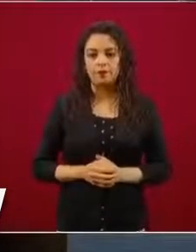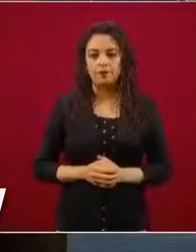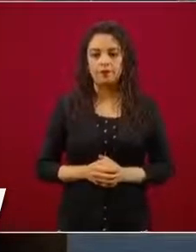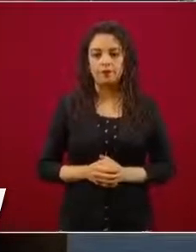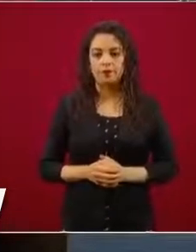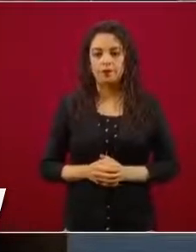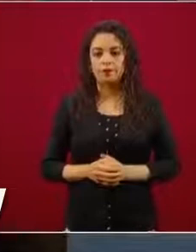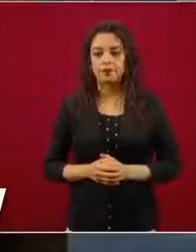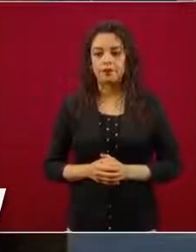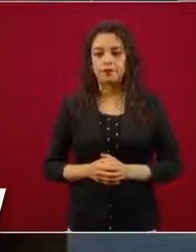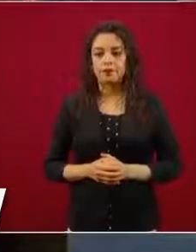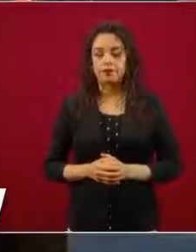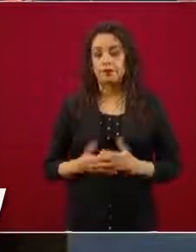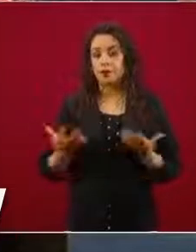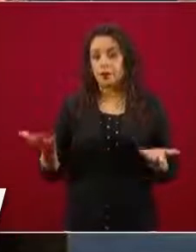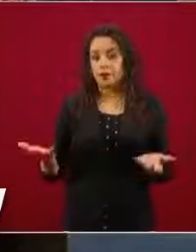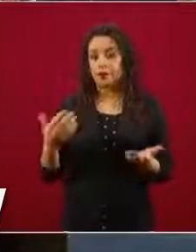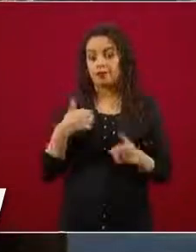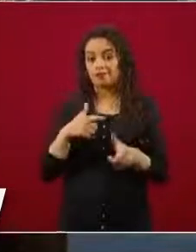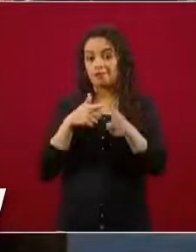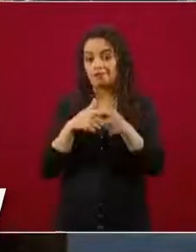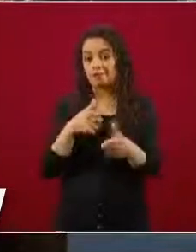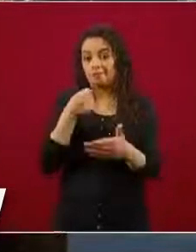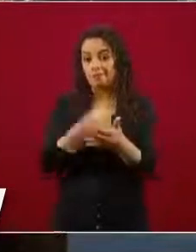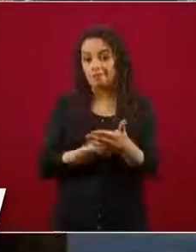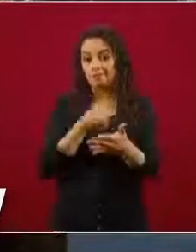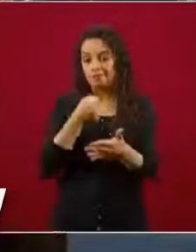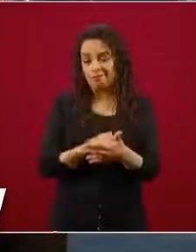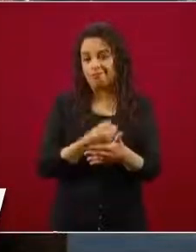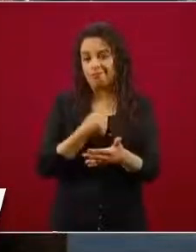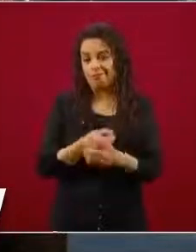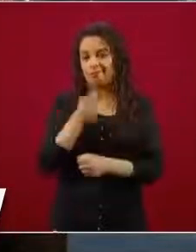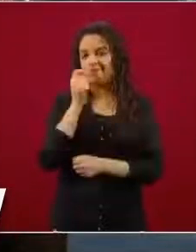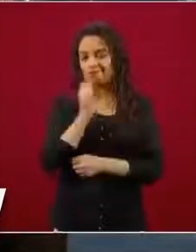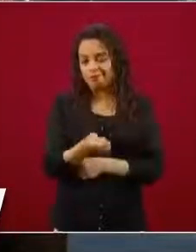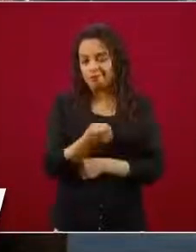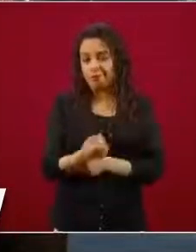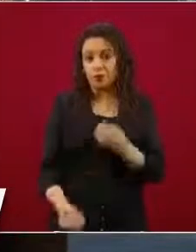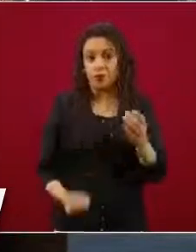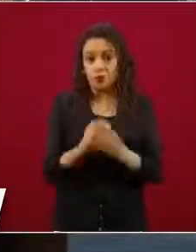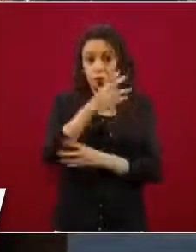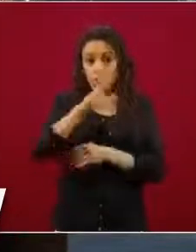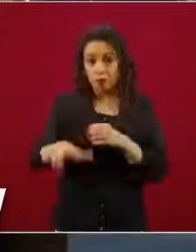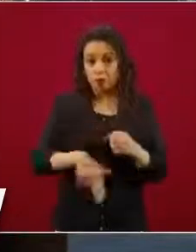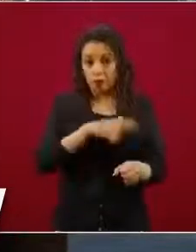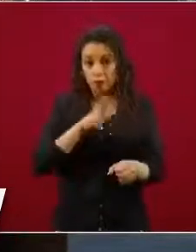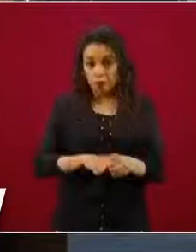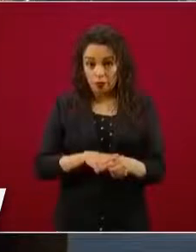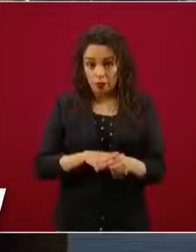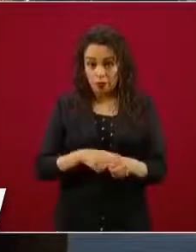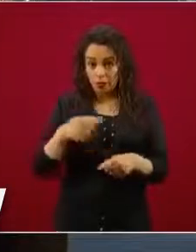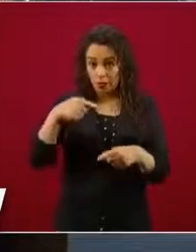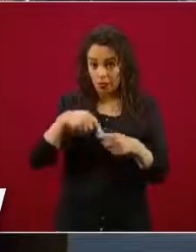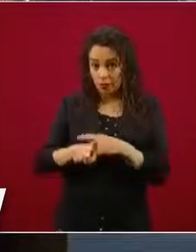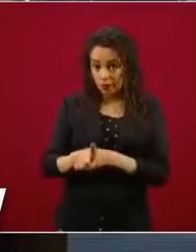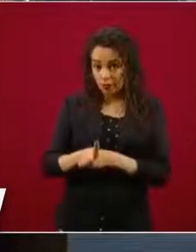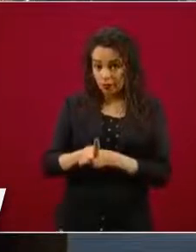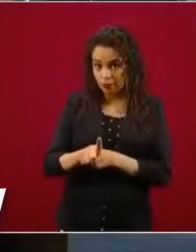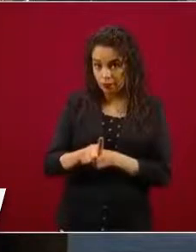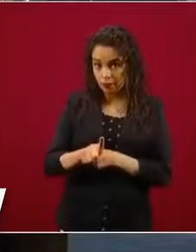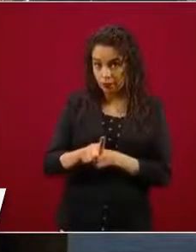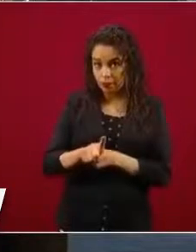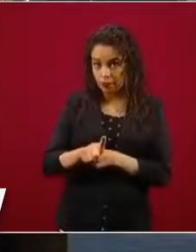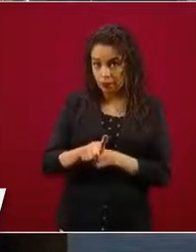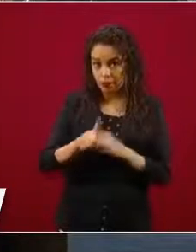haciendo hincapié en esto de vamos a entrar a la nueva normalidad con el mapa todo en rojo